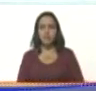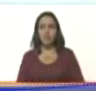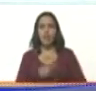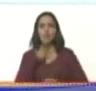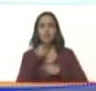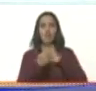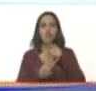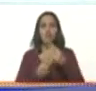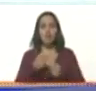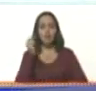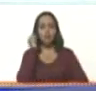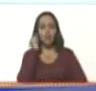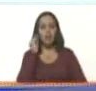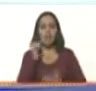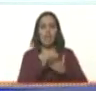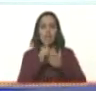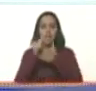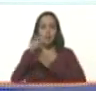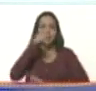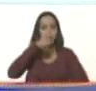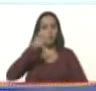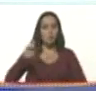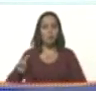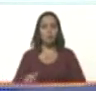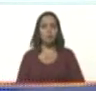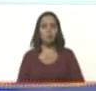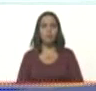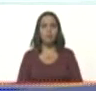vocera, líder popular,